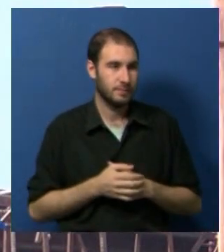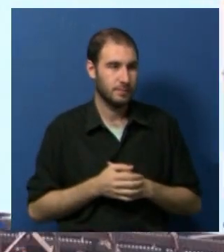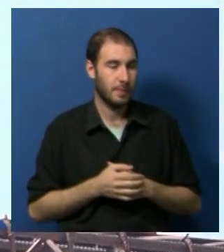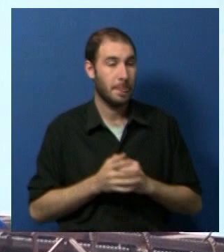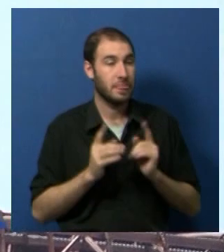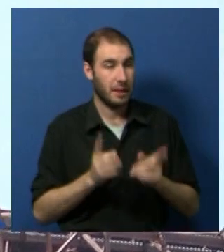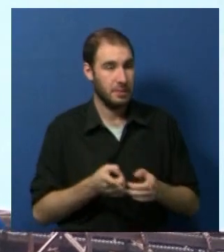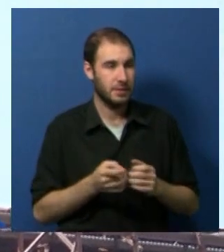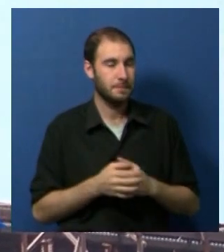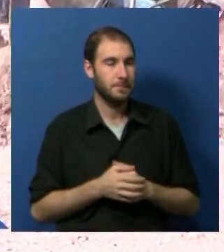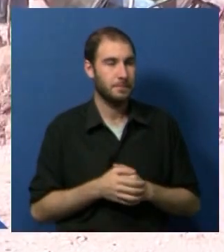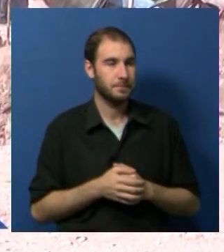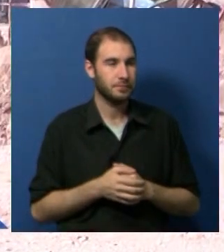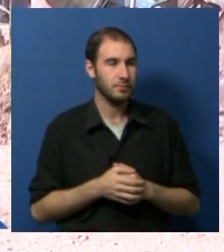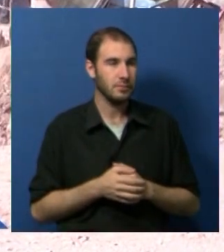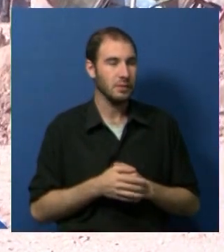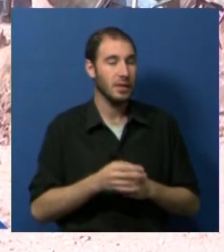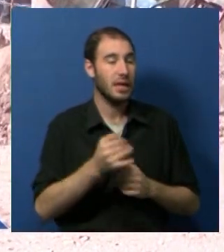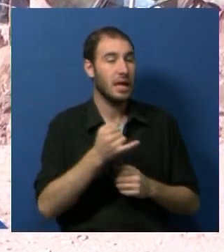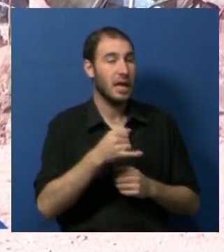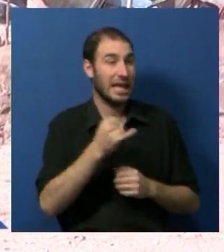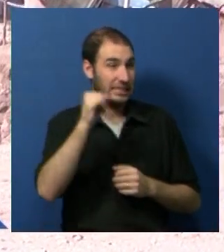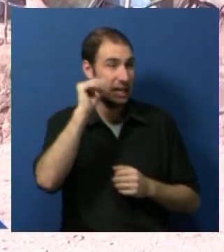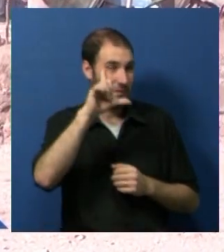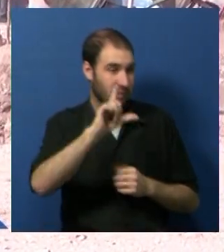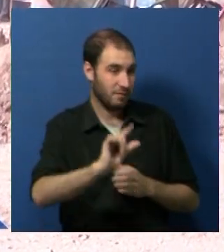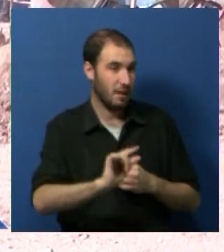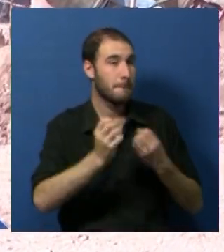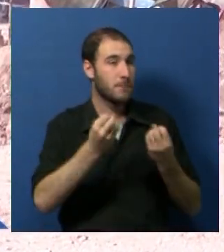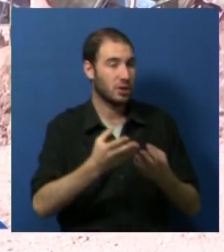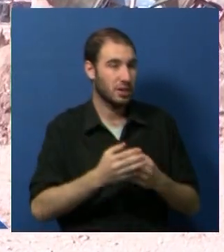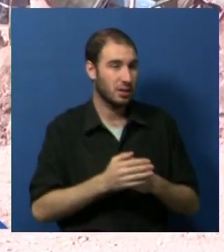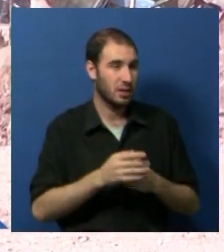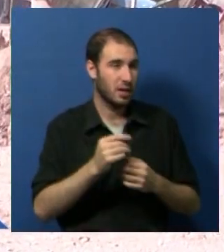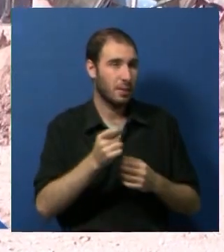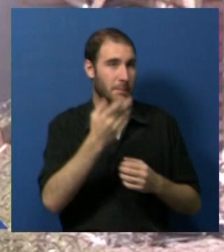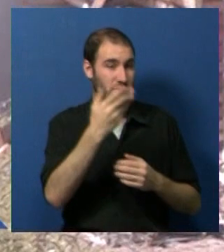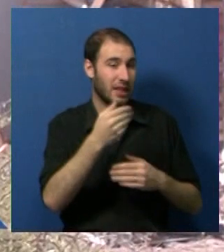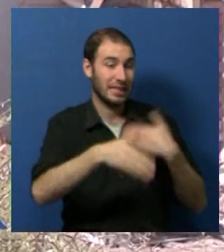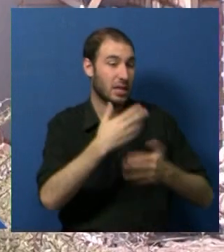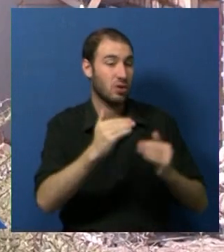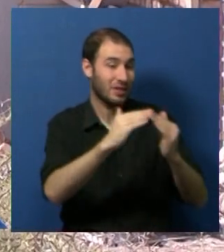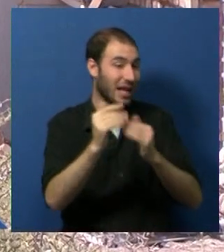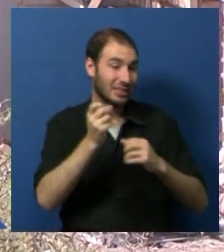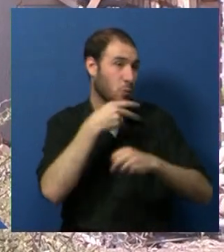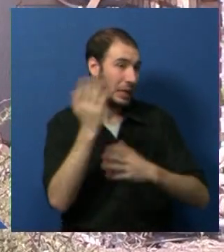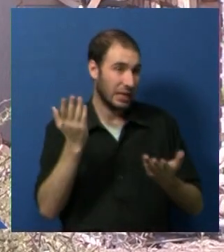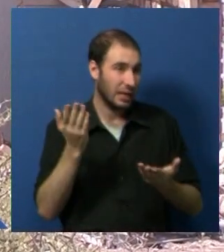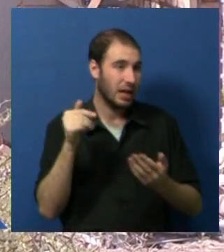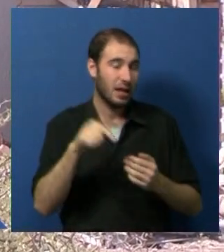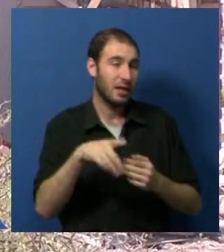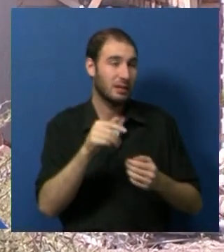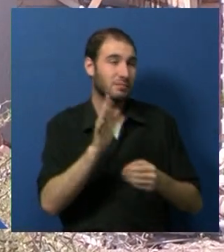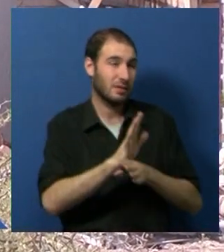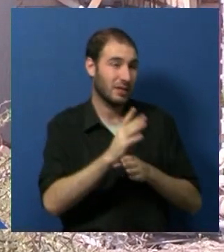y bajando las tasas de interés, porque cualquier desarrollador inmobiliario tiene que